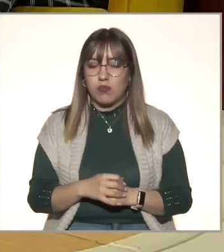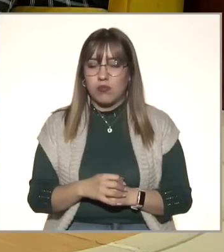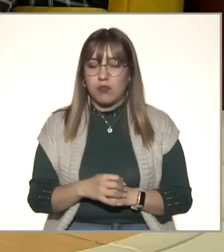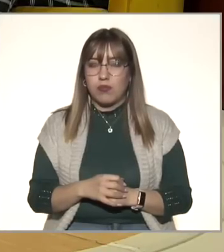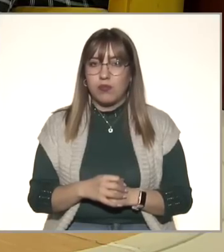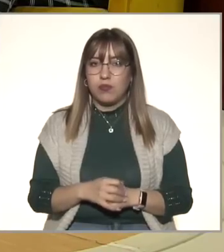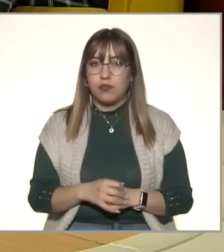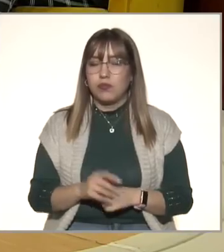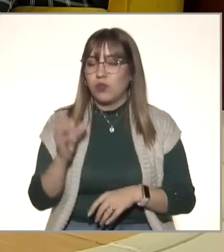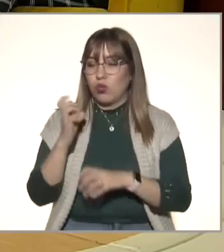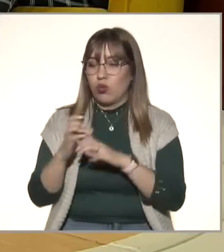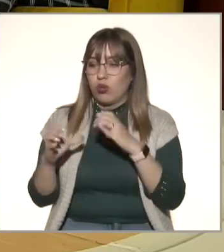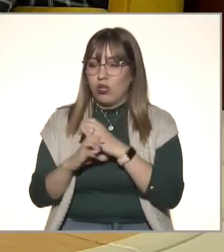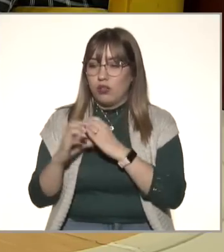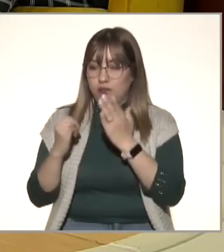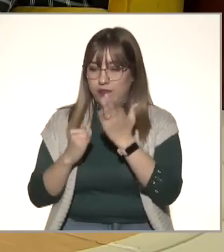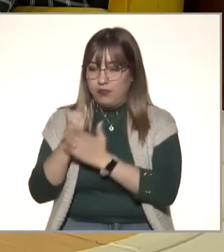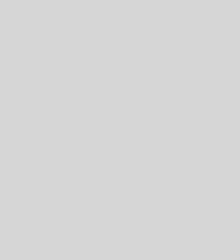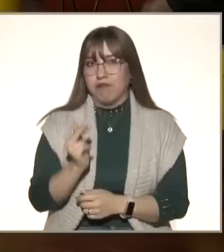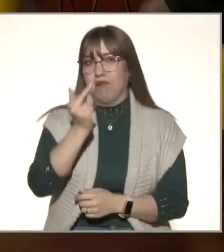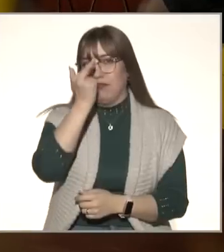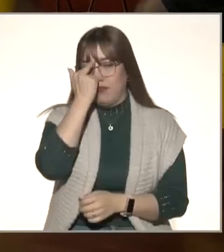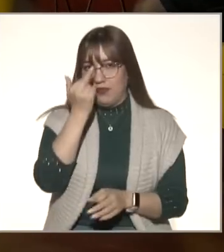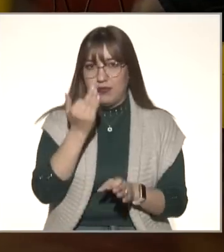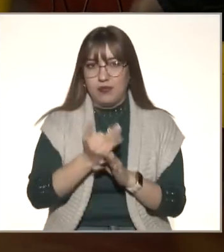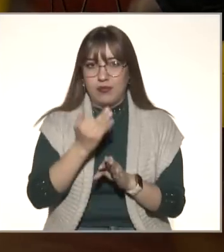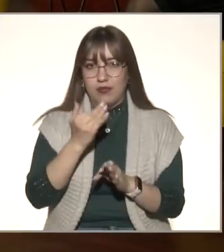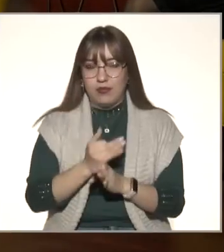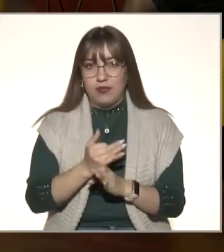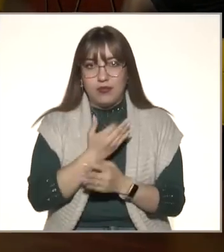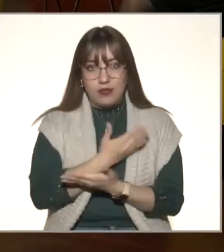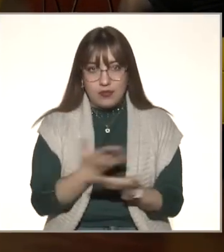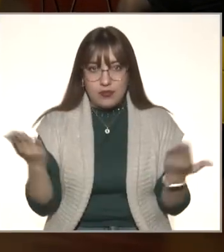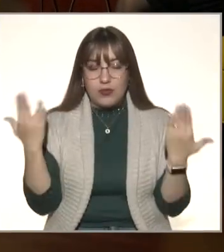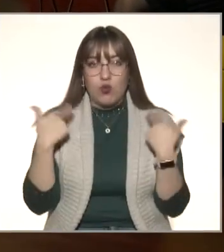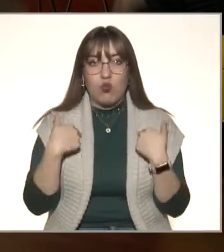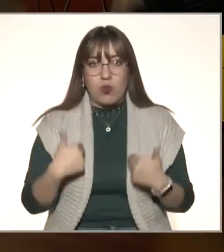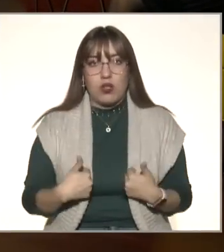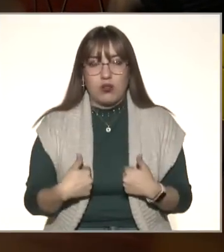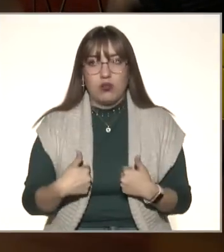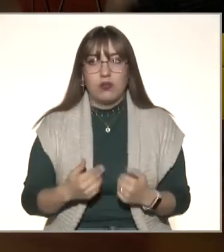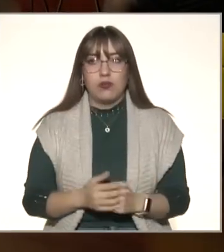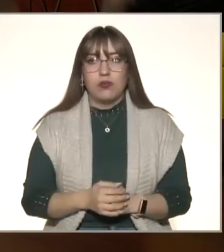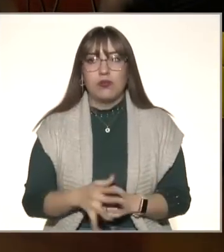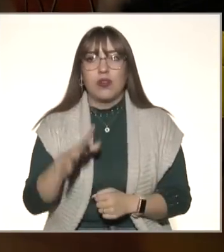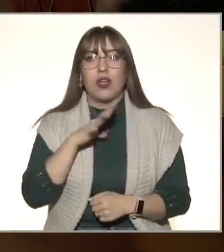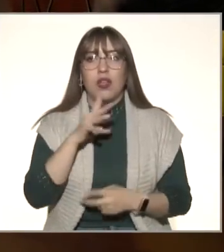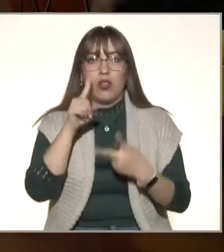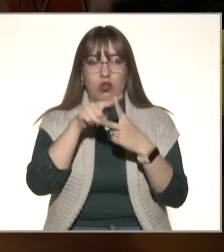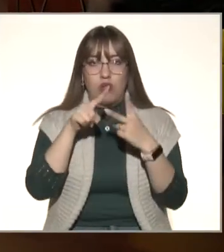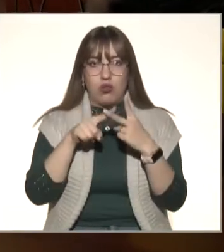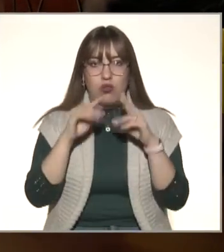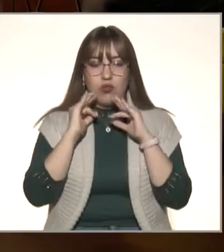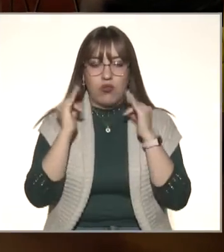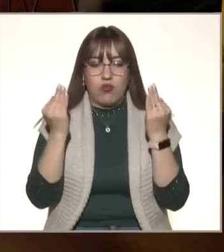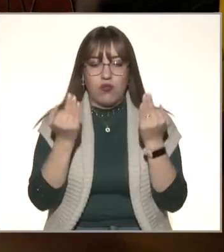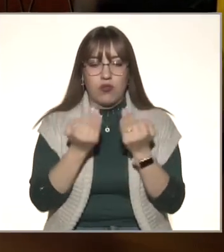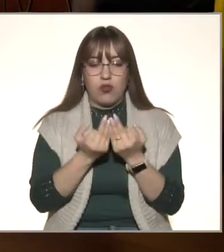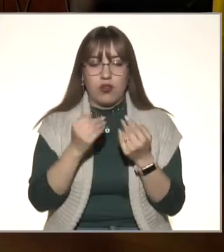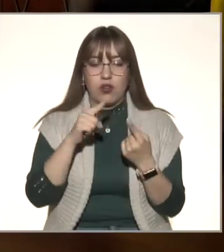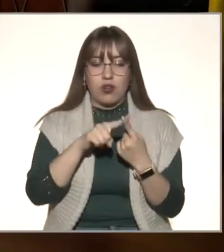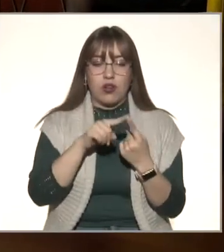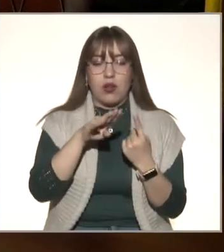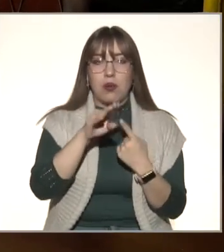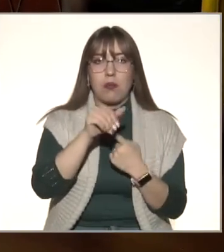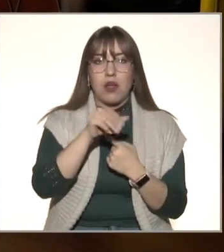fenomenológico posible, o sea, el fenómeno describirlo tal cual. Los seres humanos funcionamos de 2 formas. Mamíferos somos